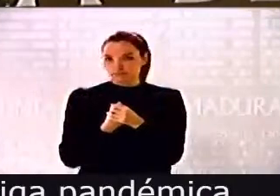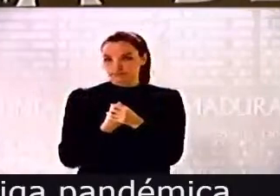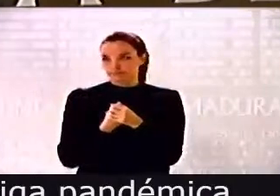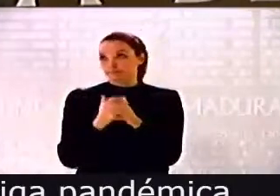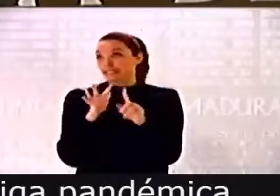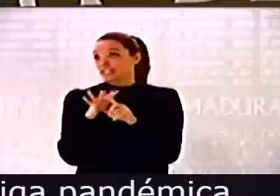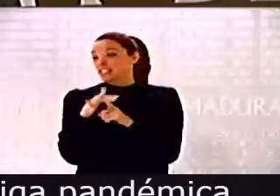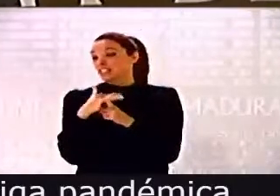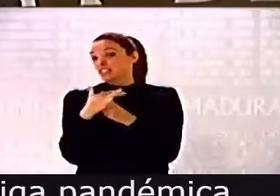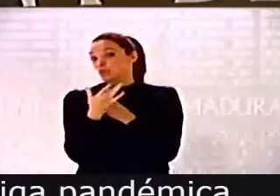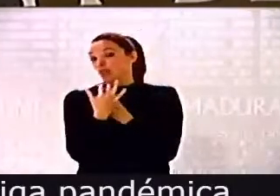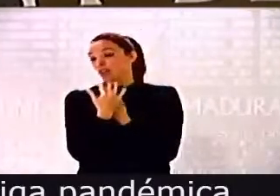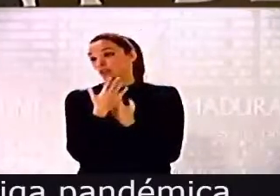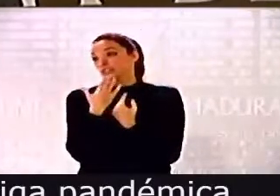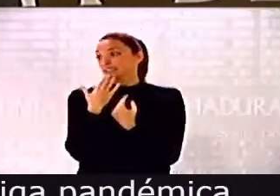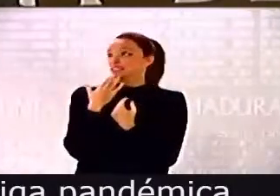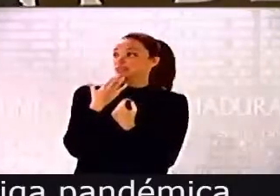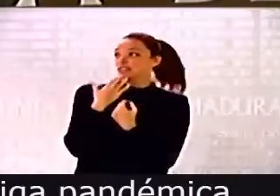digamos clínico,